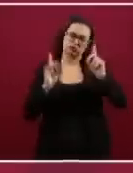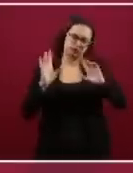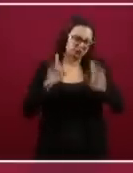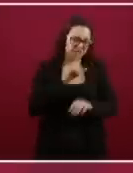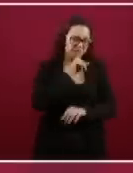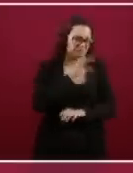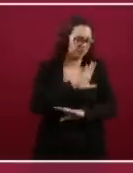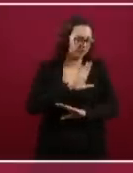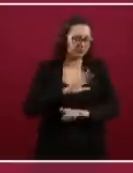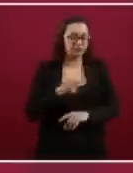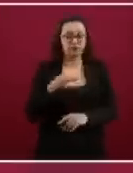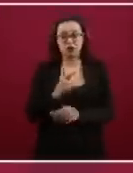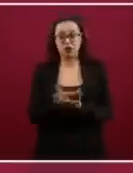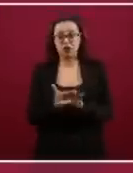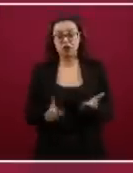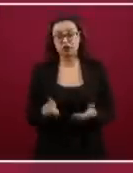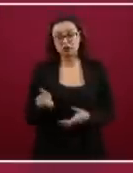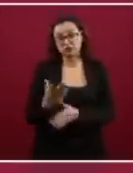Y eso que está haciendo